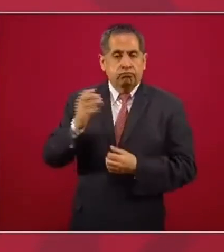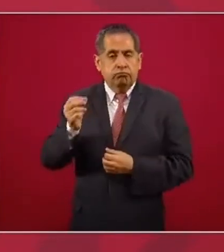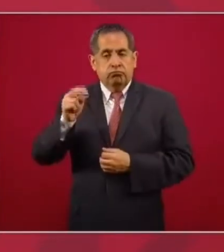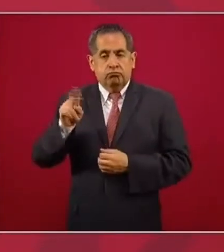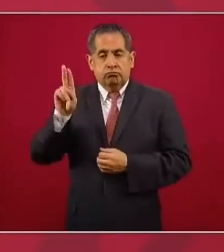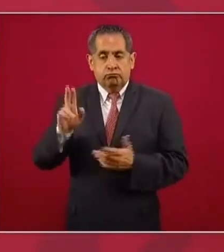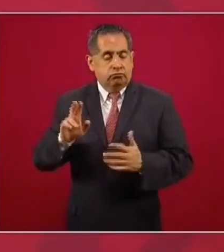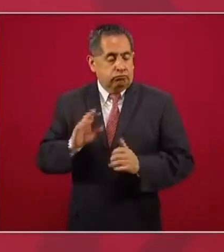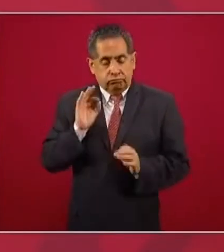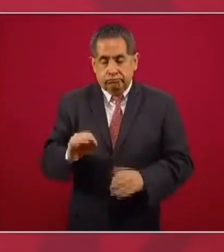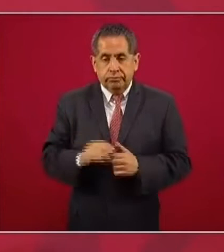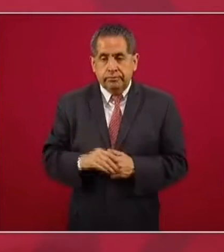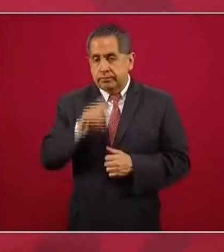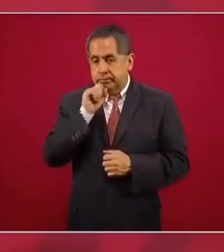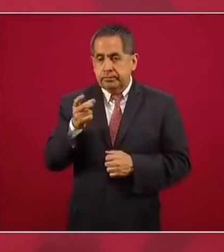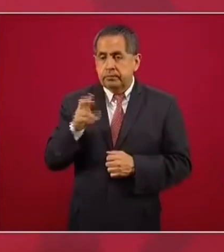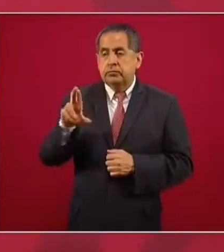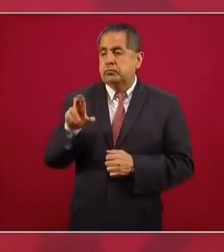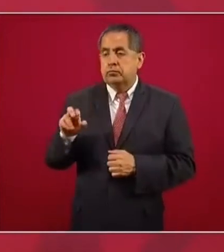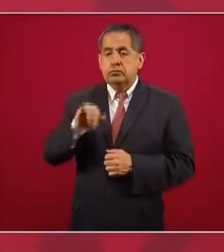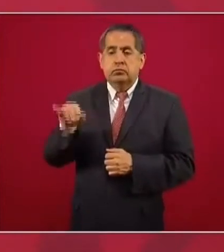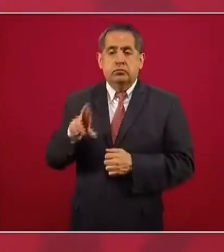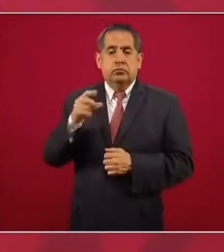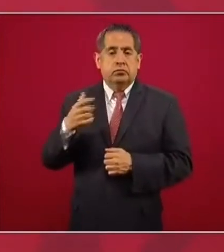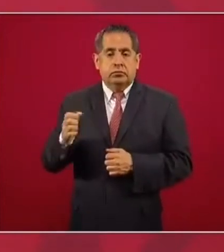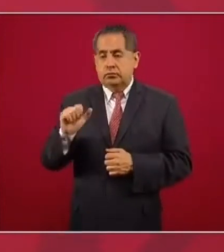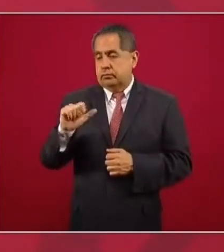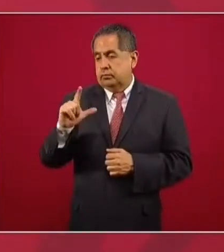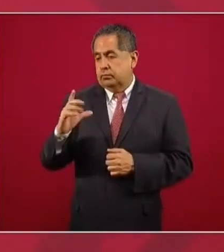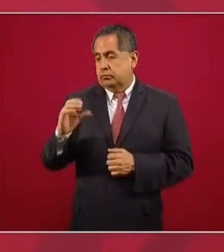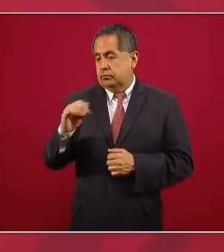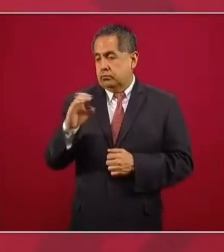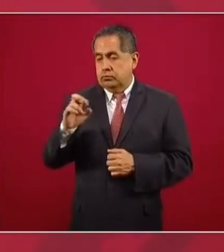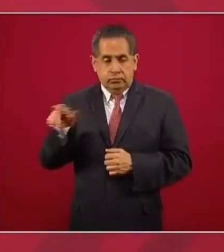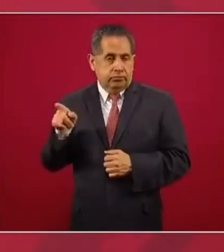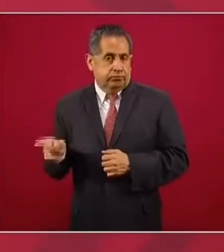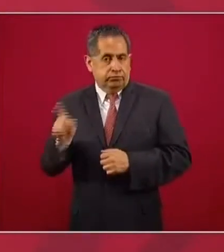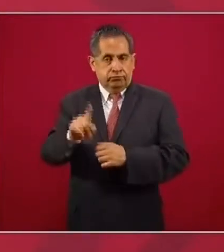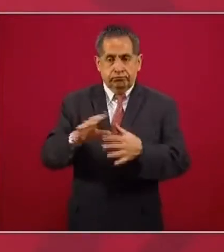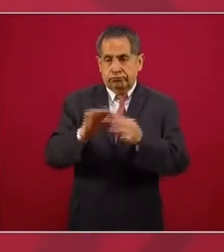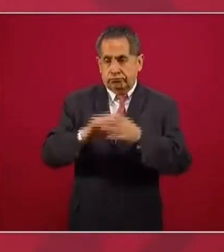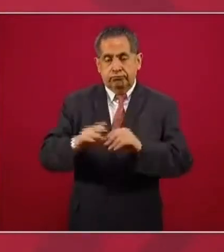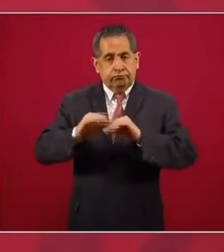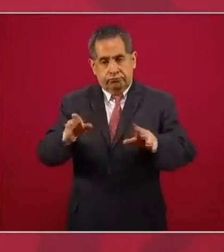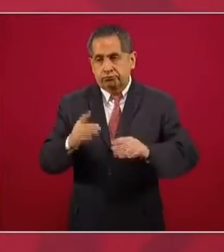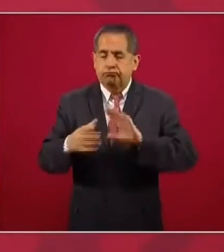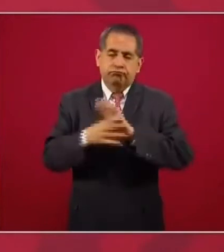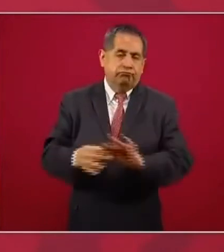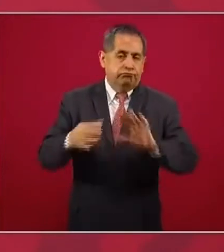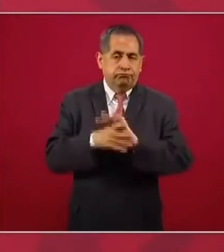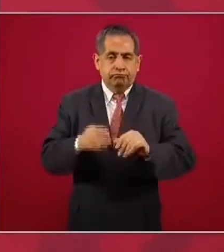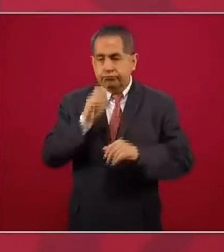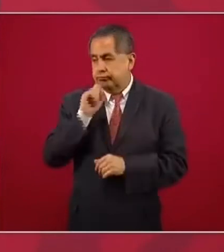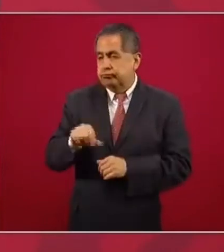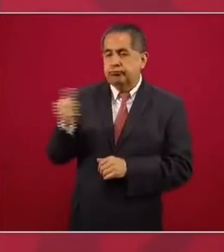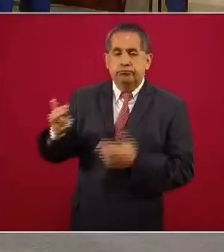y el doctor Jorge Alcocer va a informarles. Lo van a hacer también